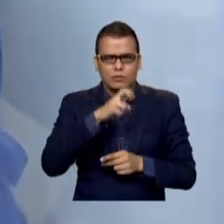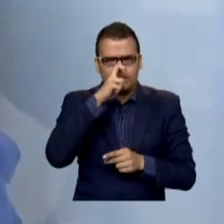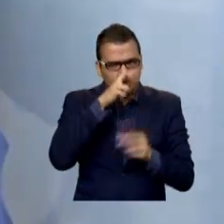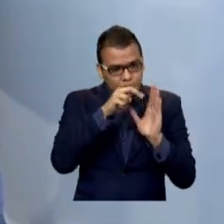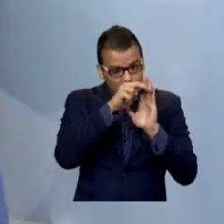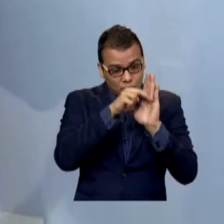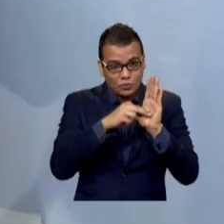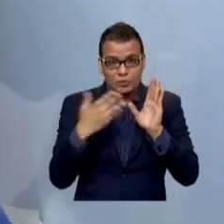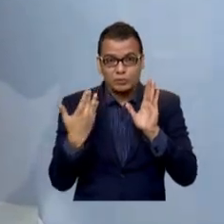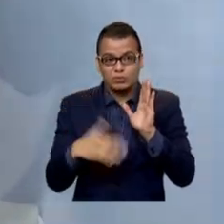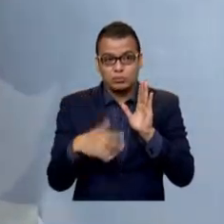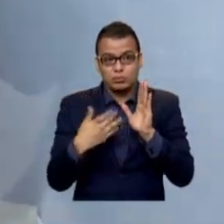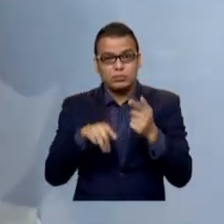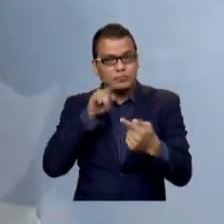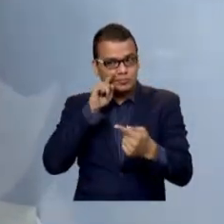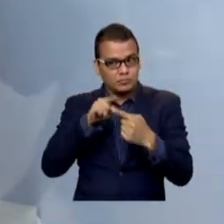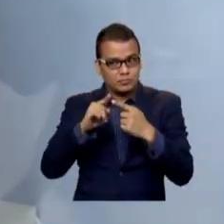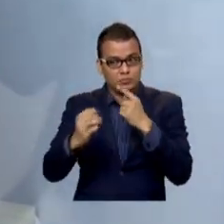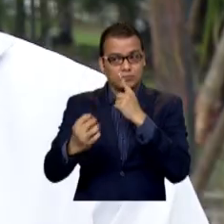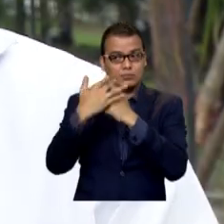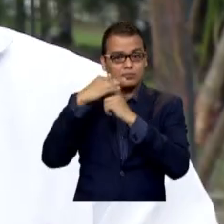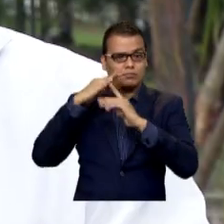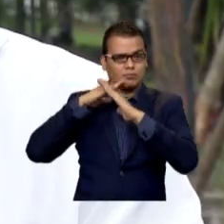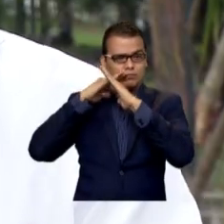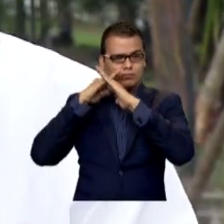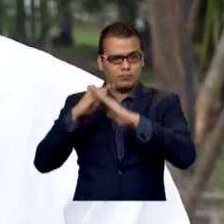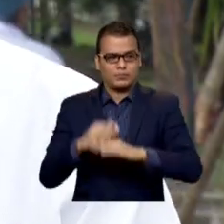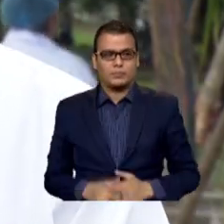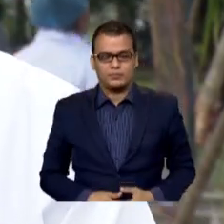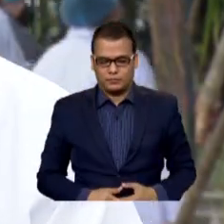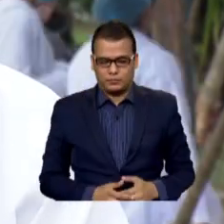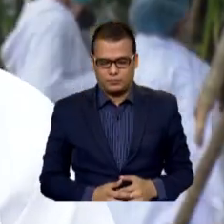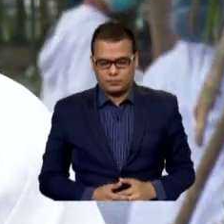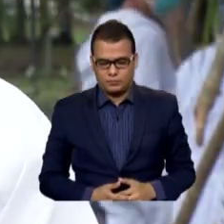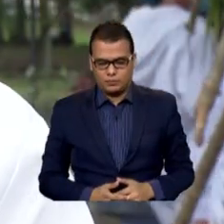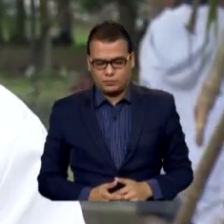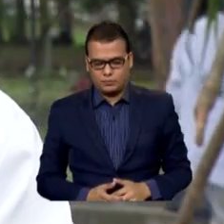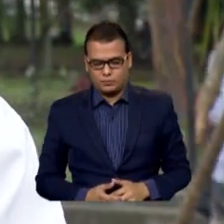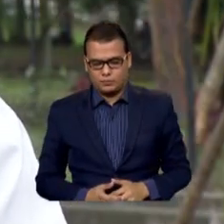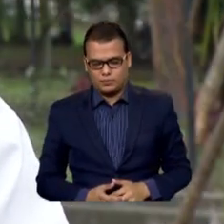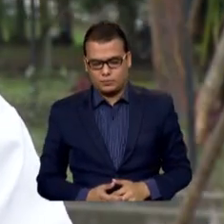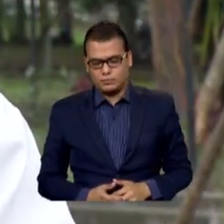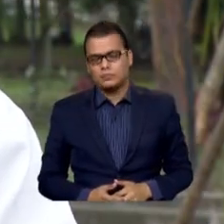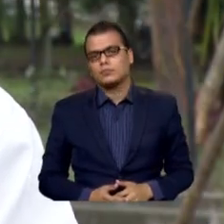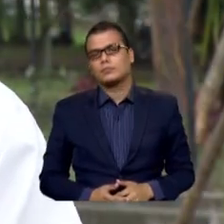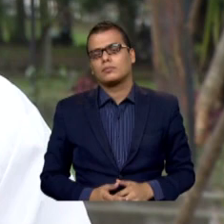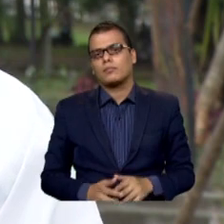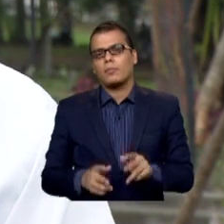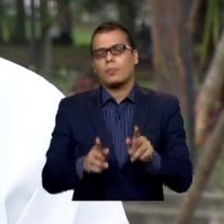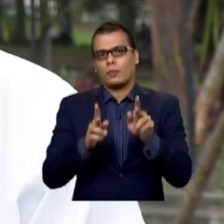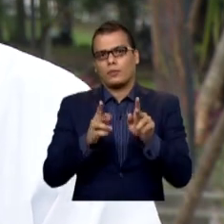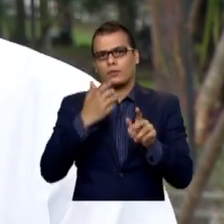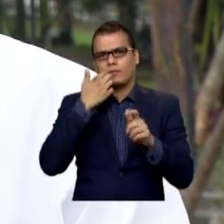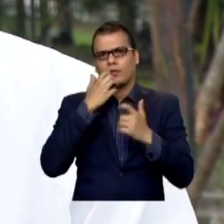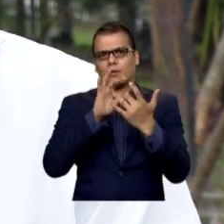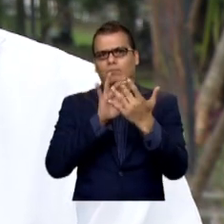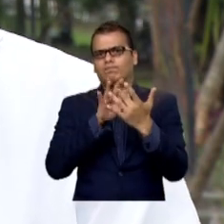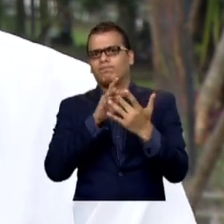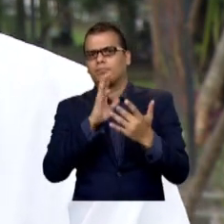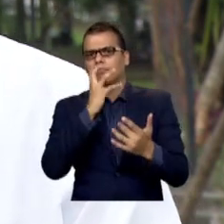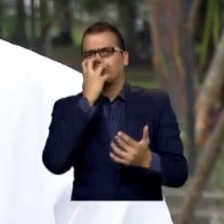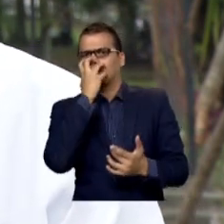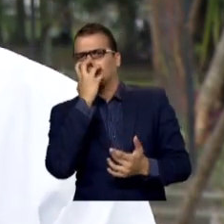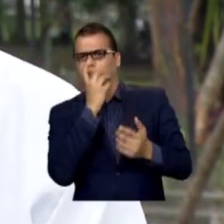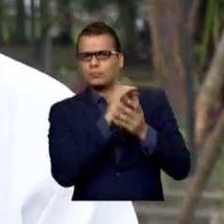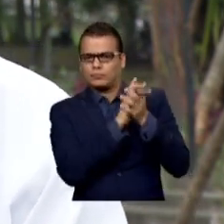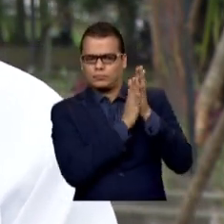manejar es muy riguroso frente a este virus. Cuando está en contacto con pacientes se pone la mascarilla, se hace higiene de manos con alcohol glicerinado,